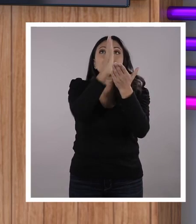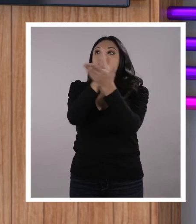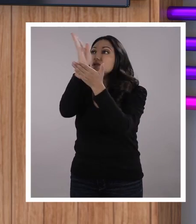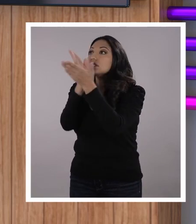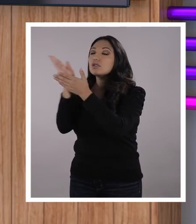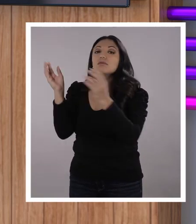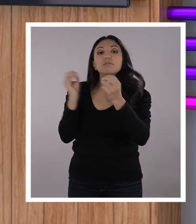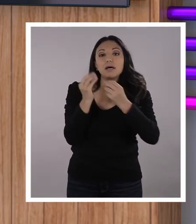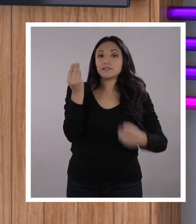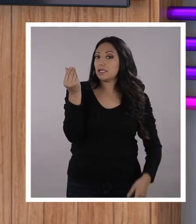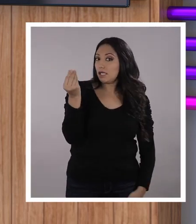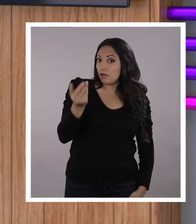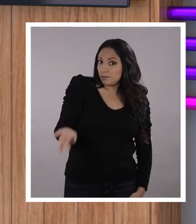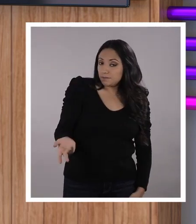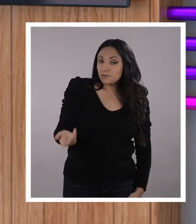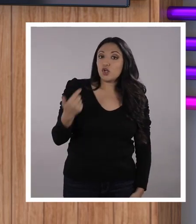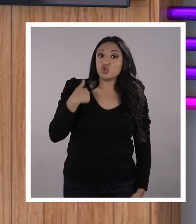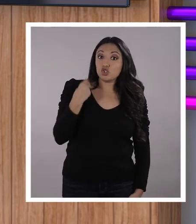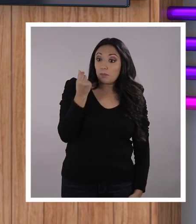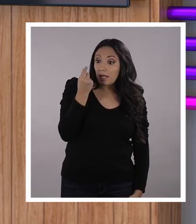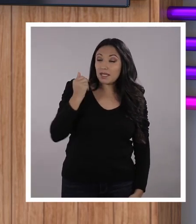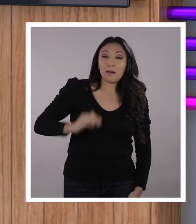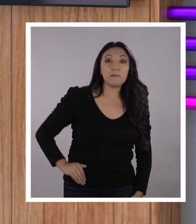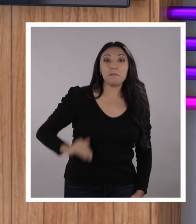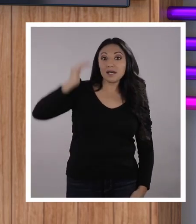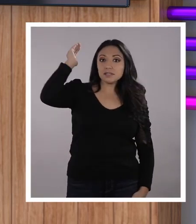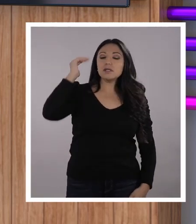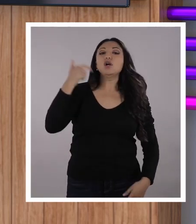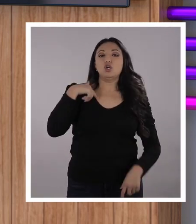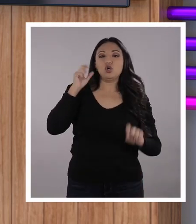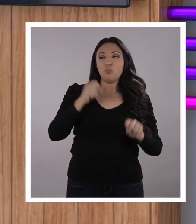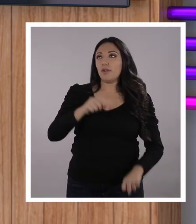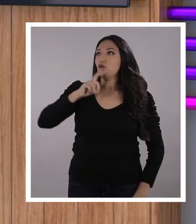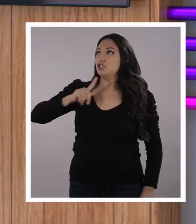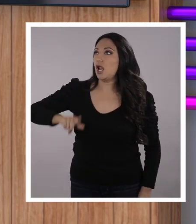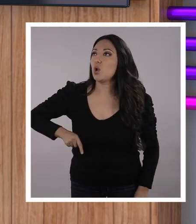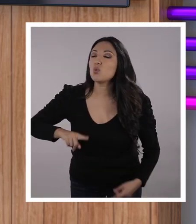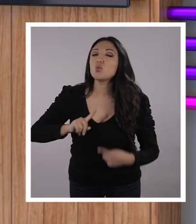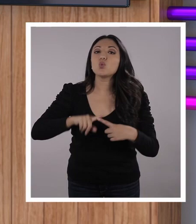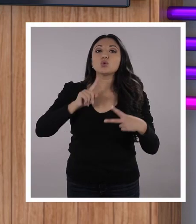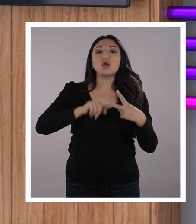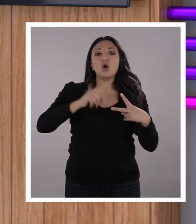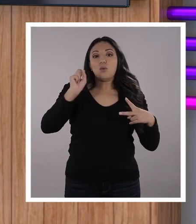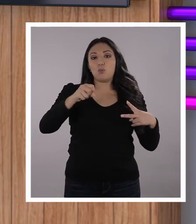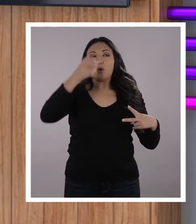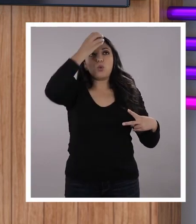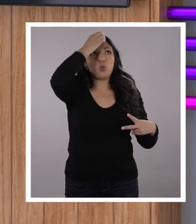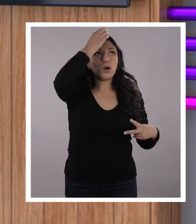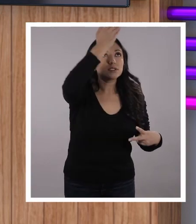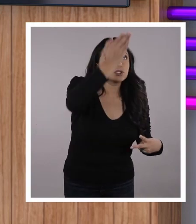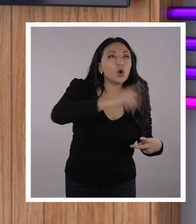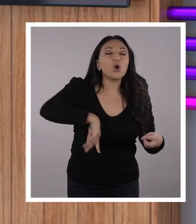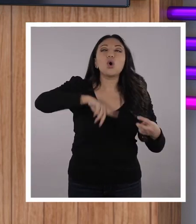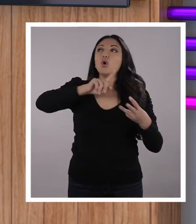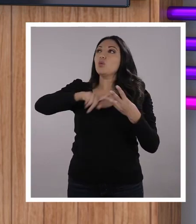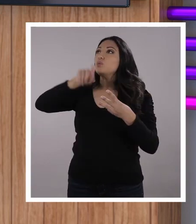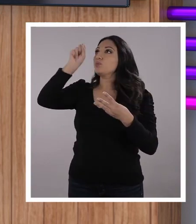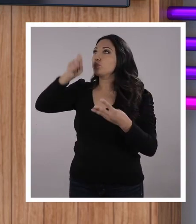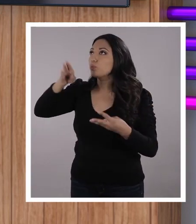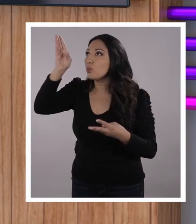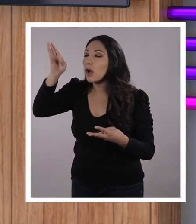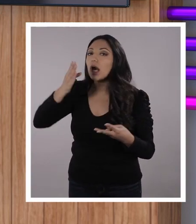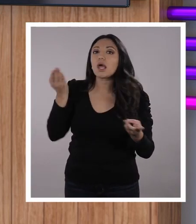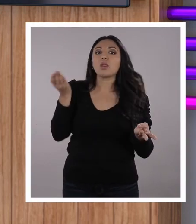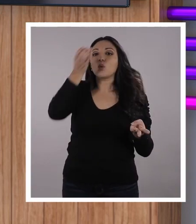a todo tiene, es el que tiene más dinero. Entonces, el acceso a la salud, el centro es